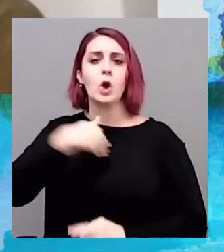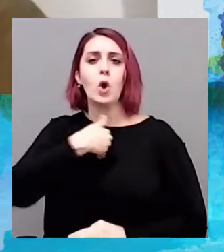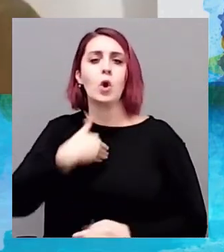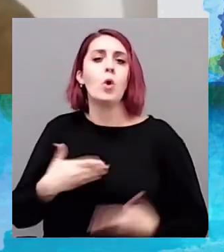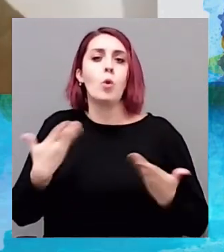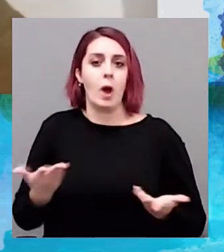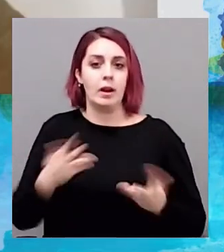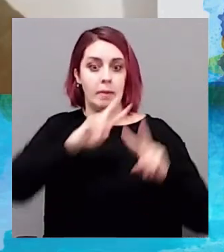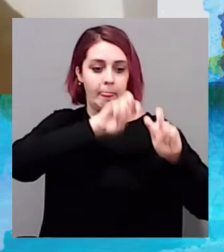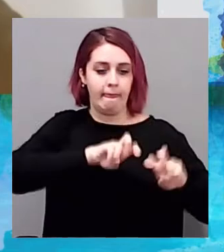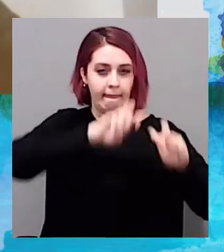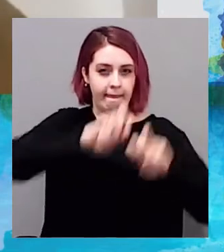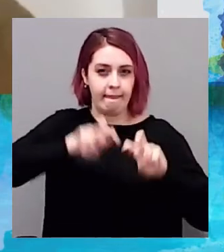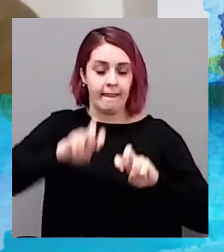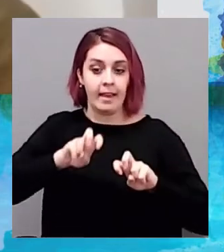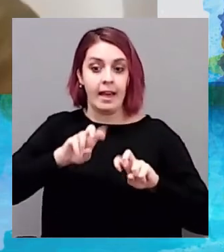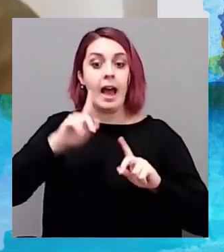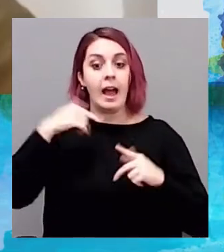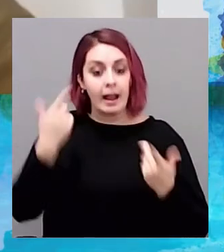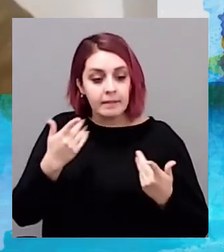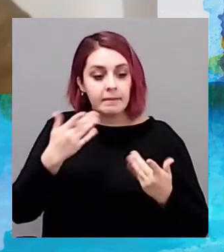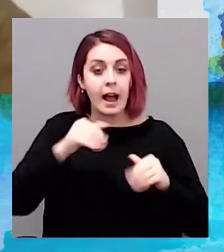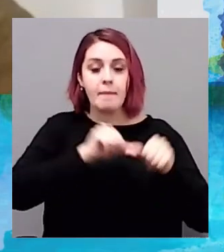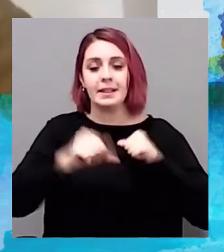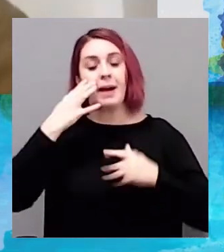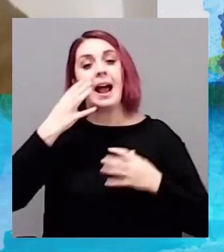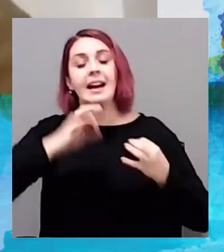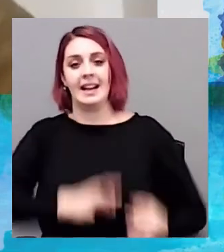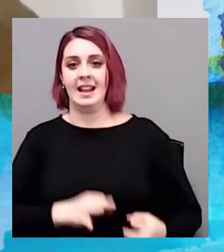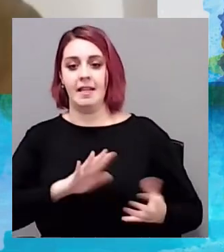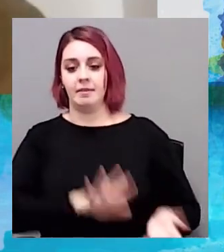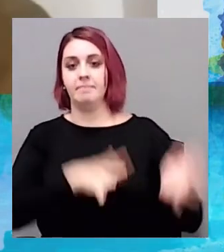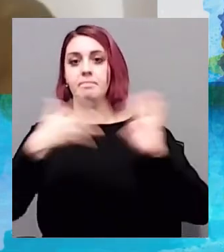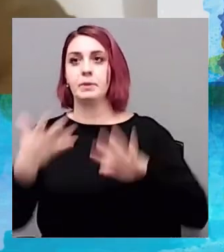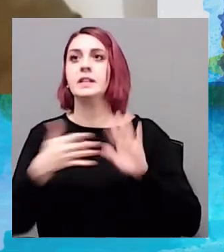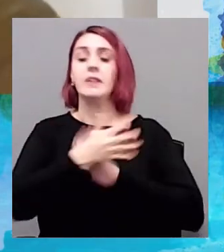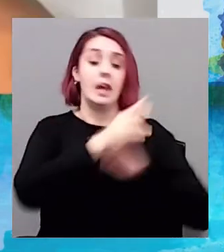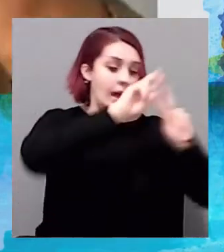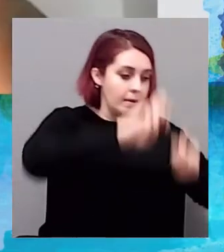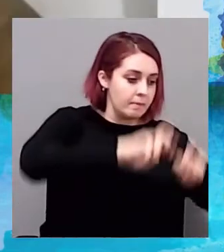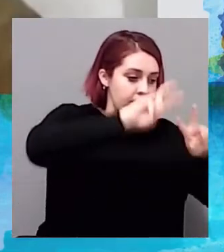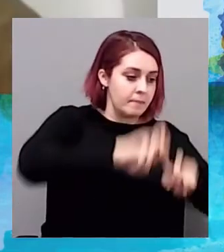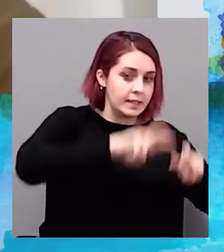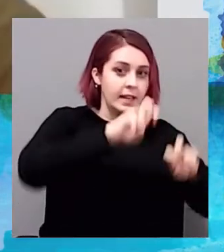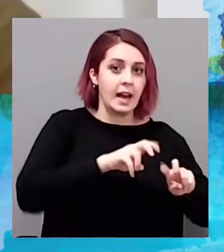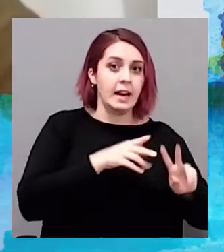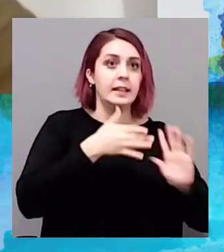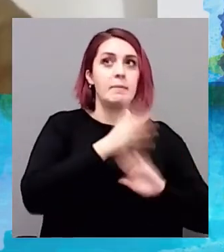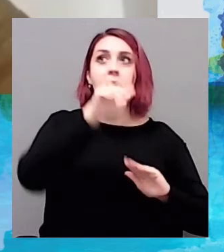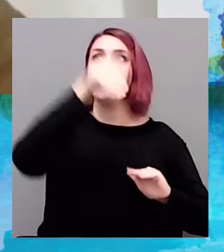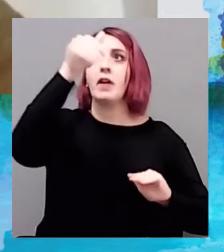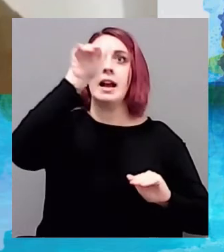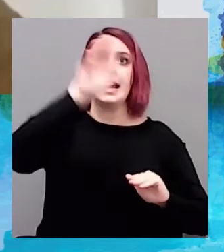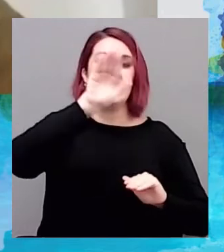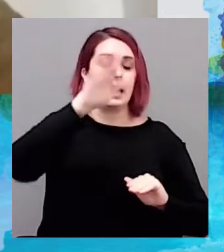ahí intentamos dar el salto a la realidad, no solo a investigar, sí, no investigar sobre todo lo que se hacía afuera, sino